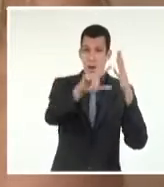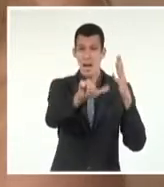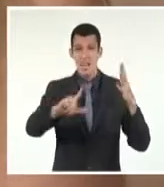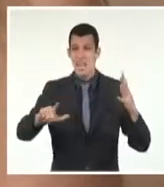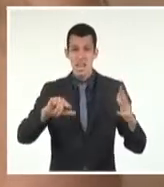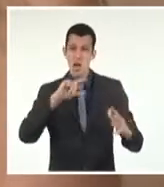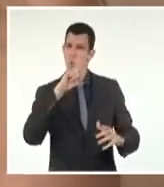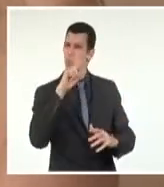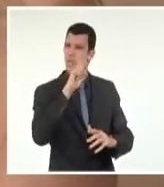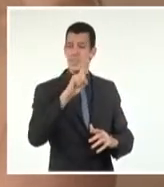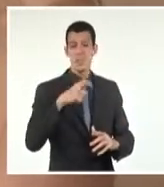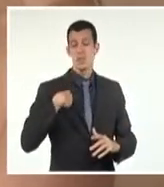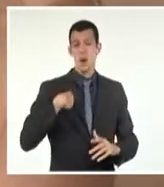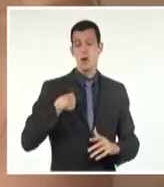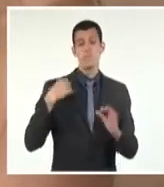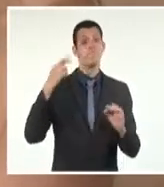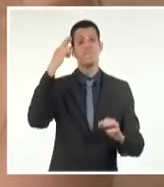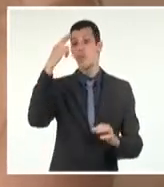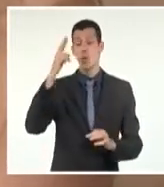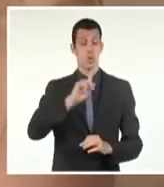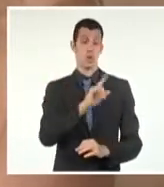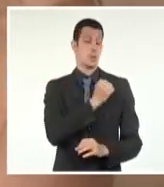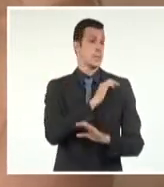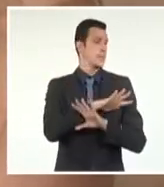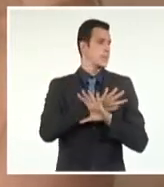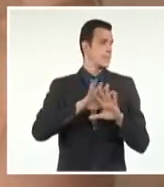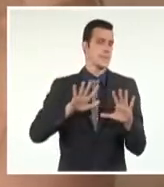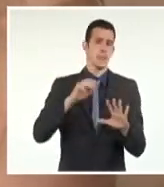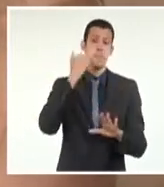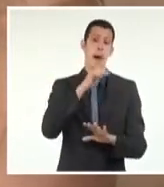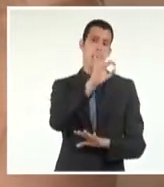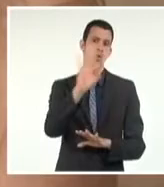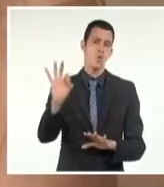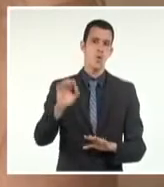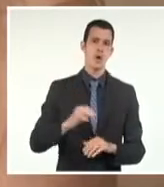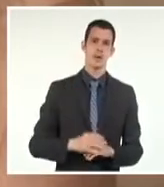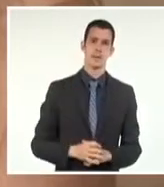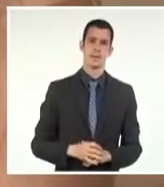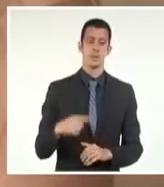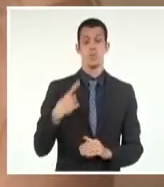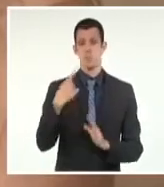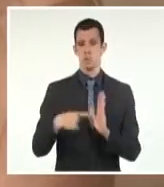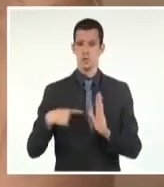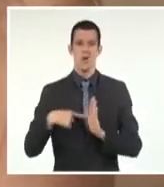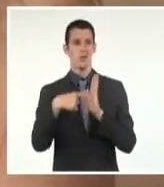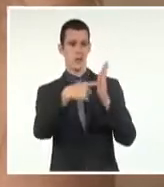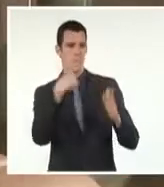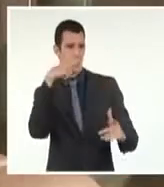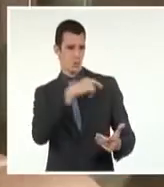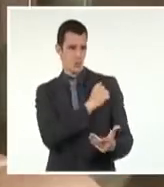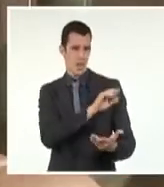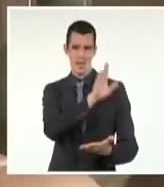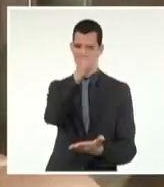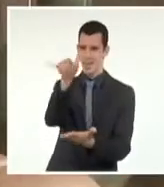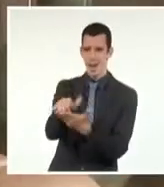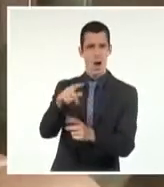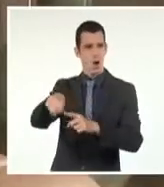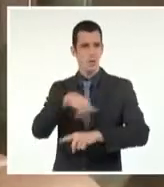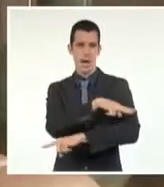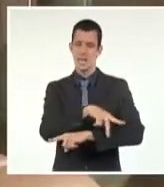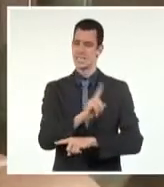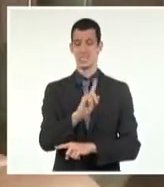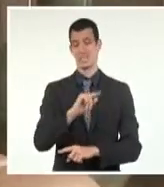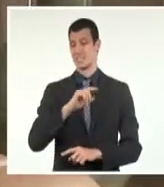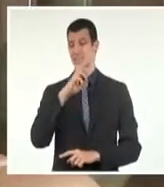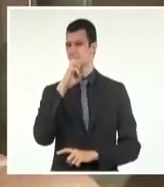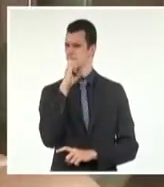yo no le deseo a nadie que siga pasando por ahí pasando muy difícil la verdad tres días y tres